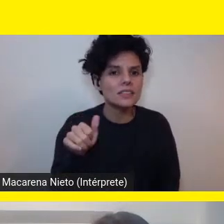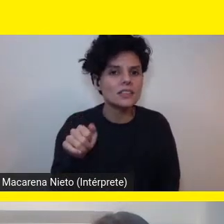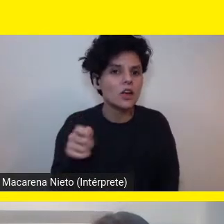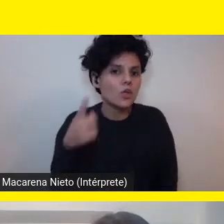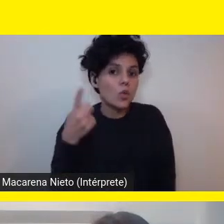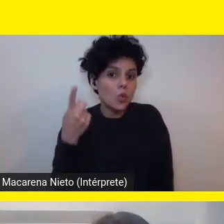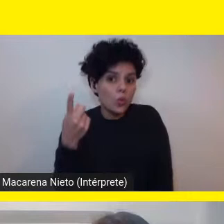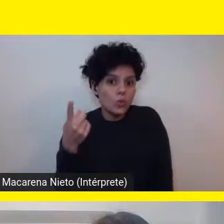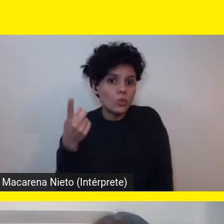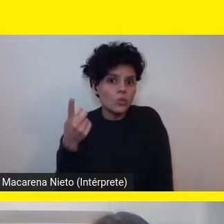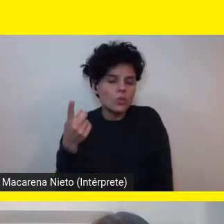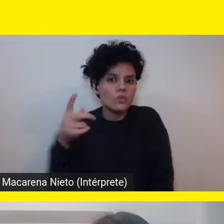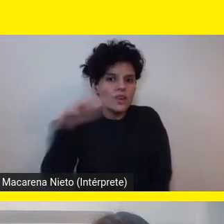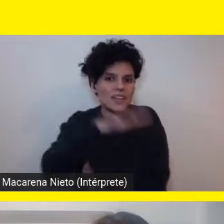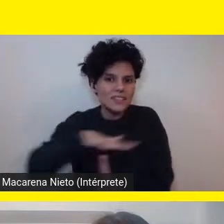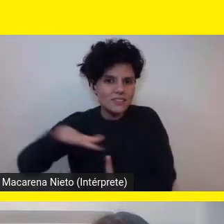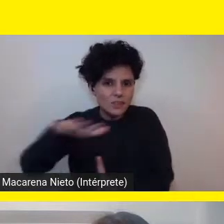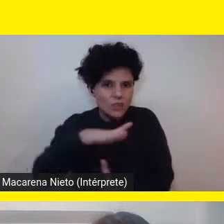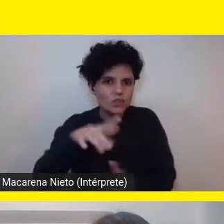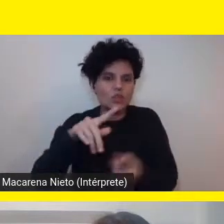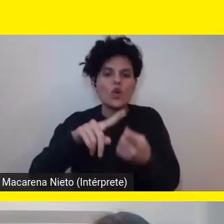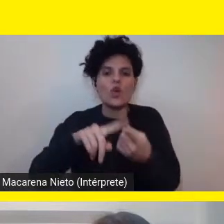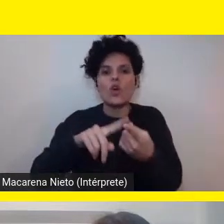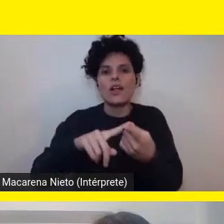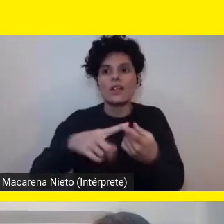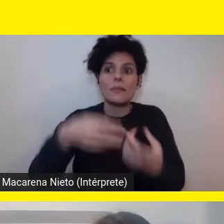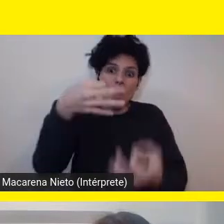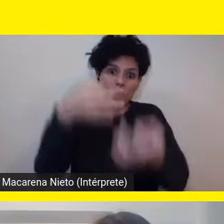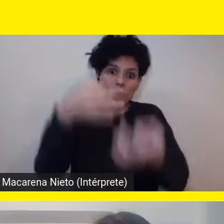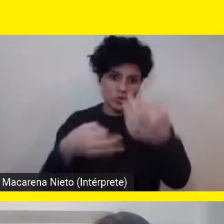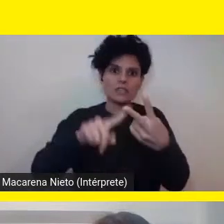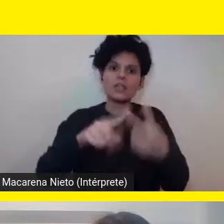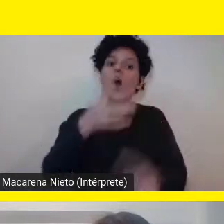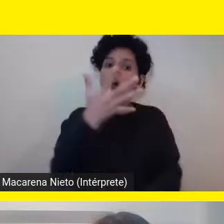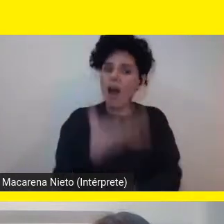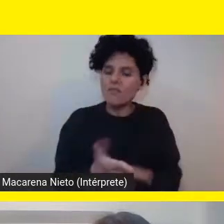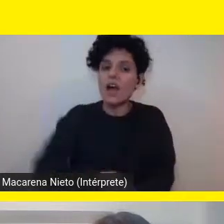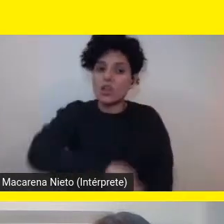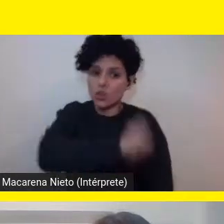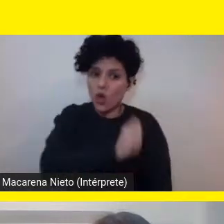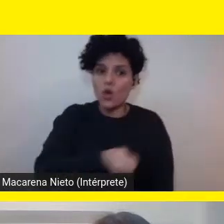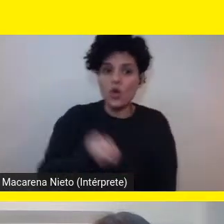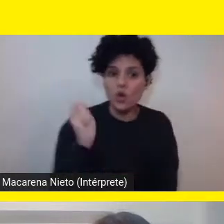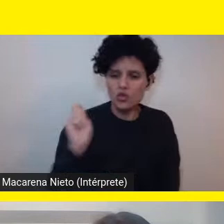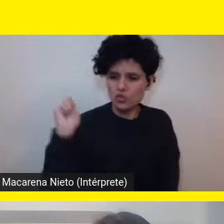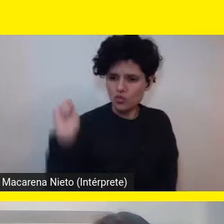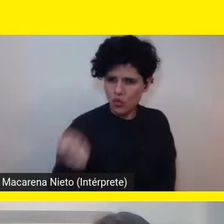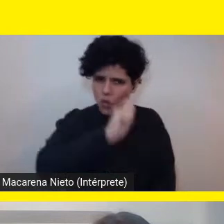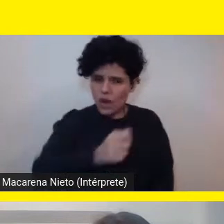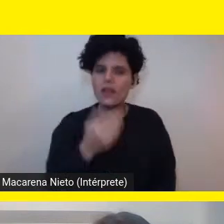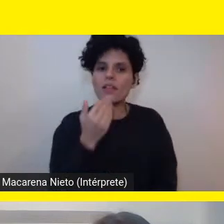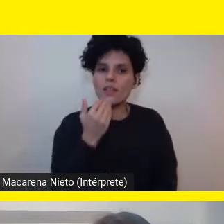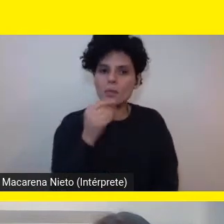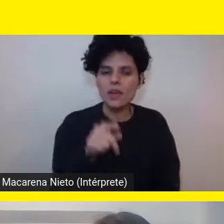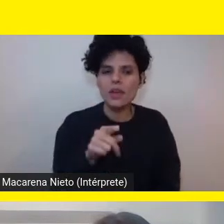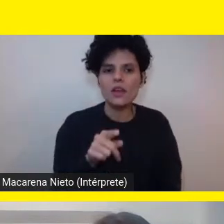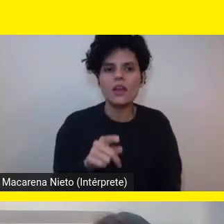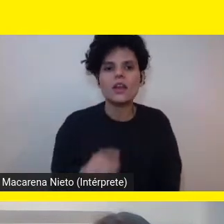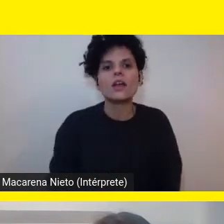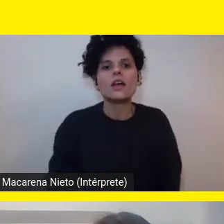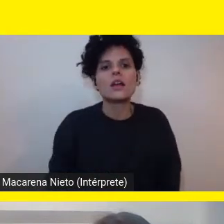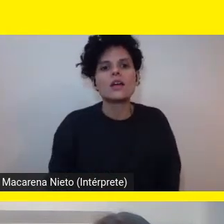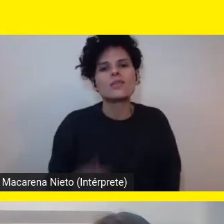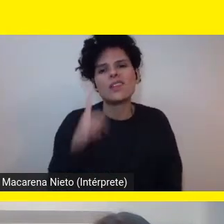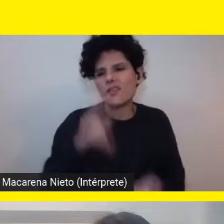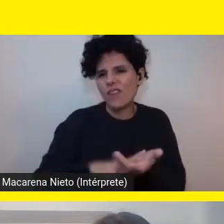torturas, de fallo, digamos, no justicia completa porque también las penas son bastante mínimas,